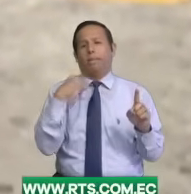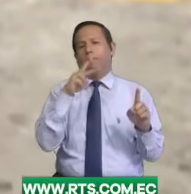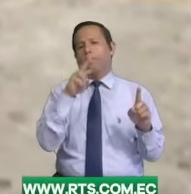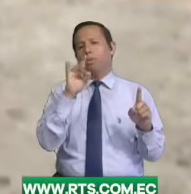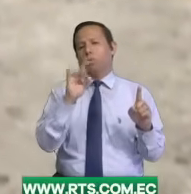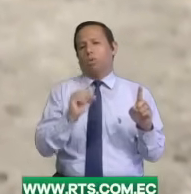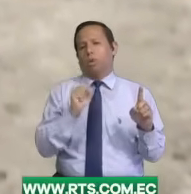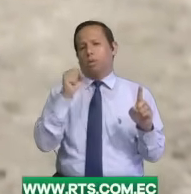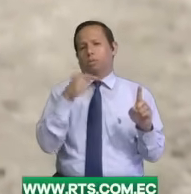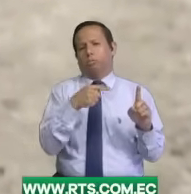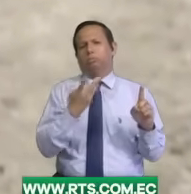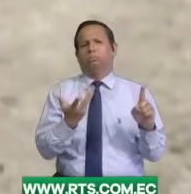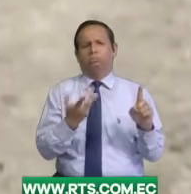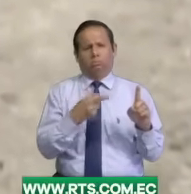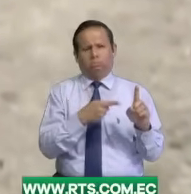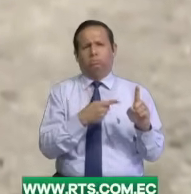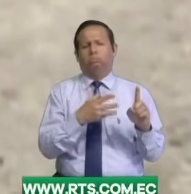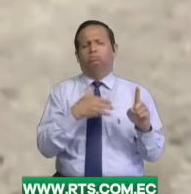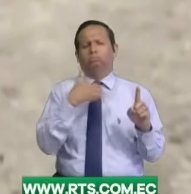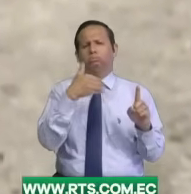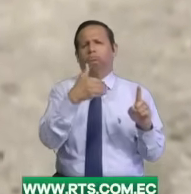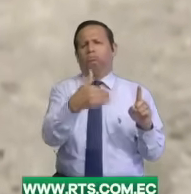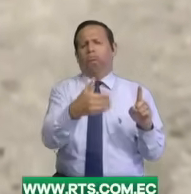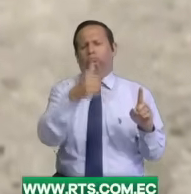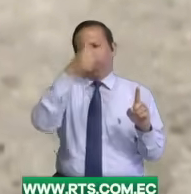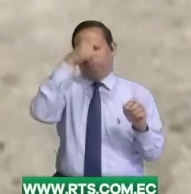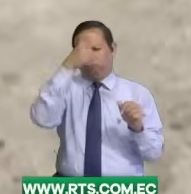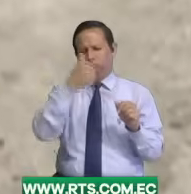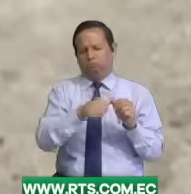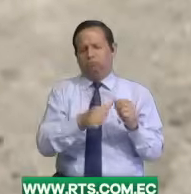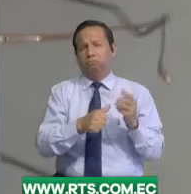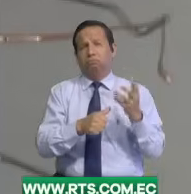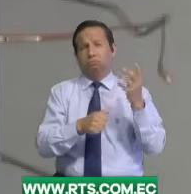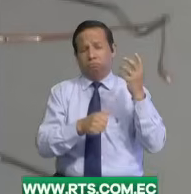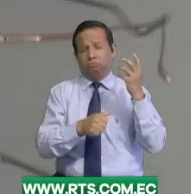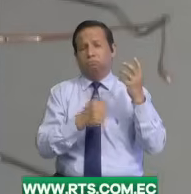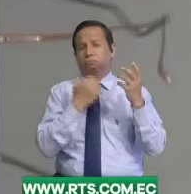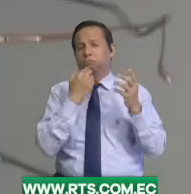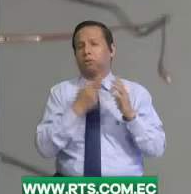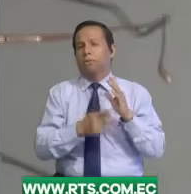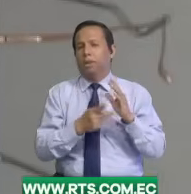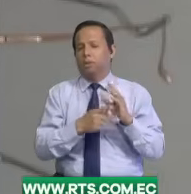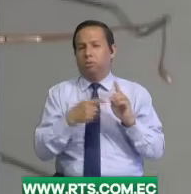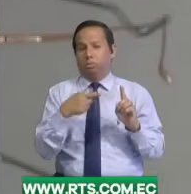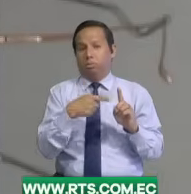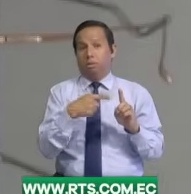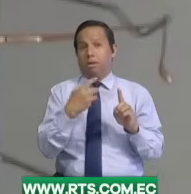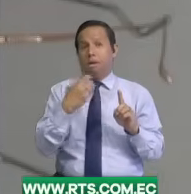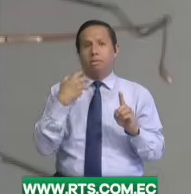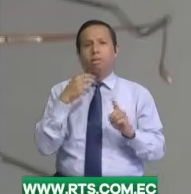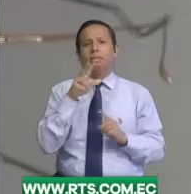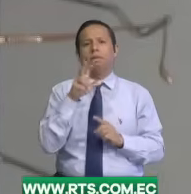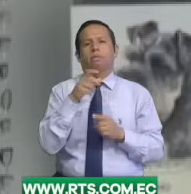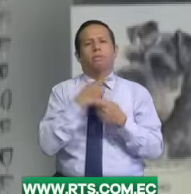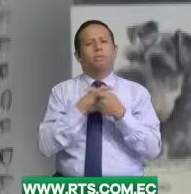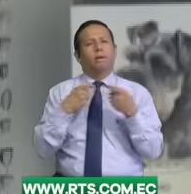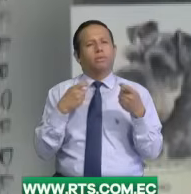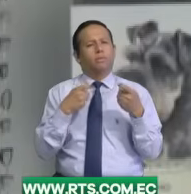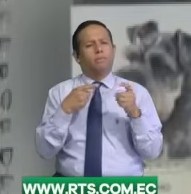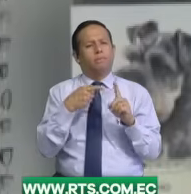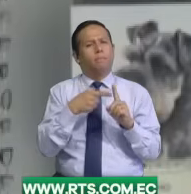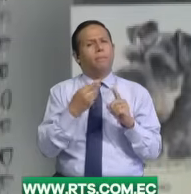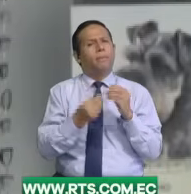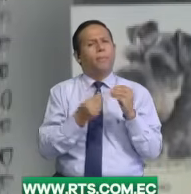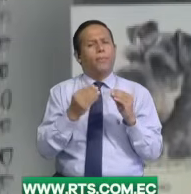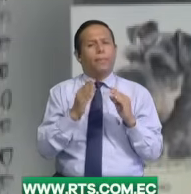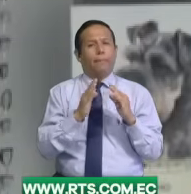años y por delante una historia que lo acompañará toda su vida. La existencia le cambió el pasado 13 de marzo cuando decidió